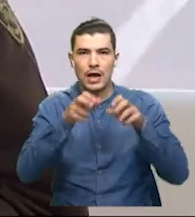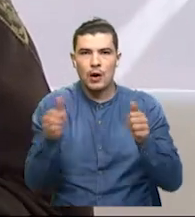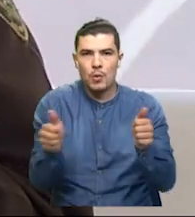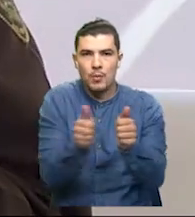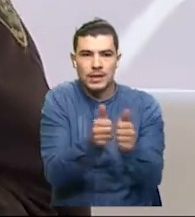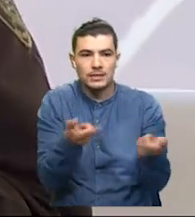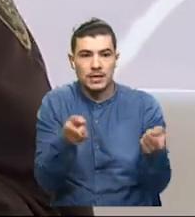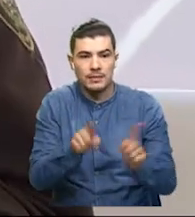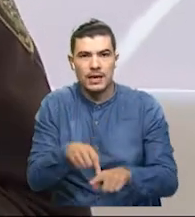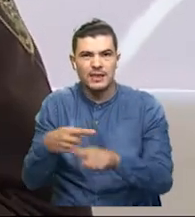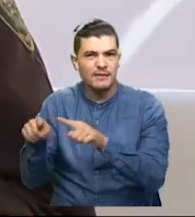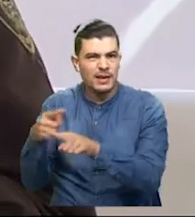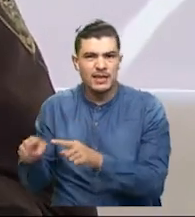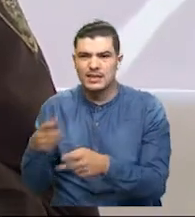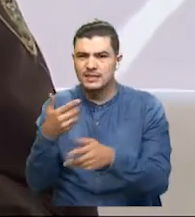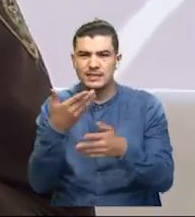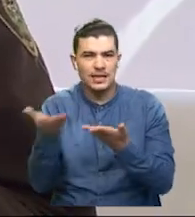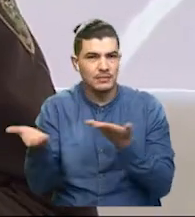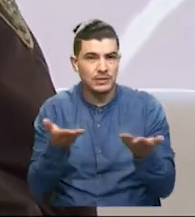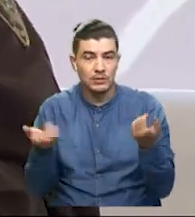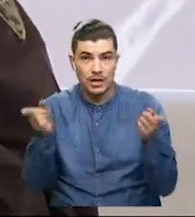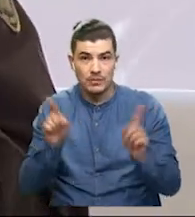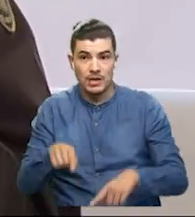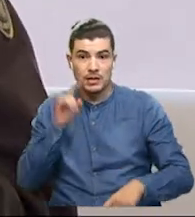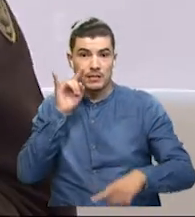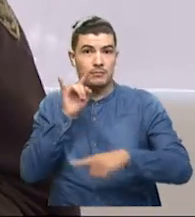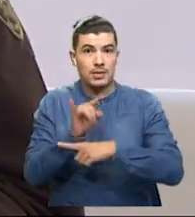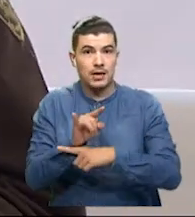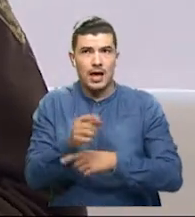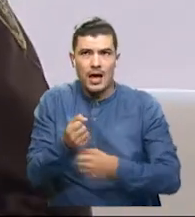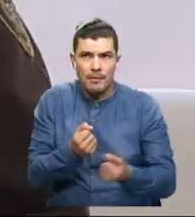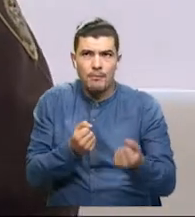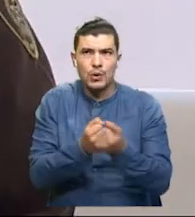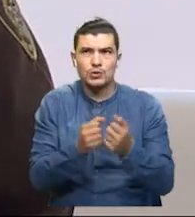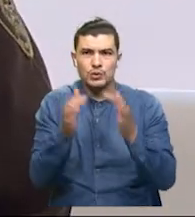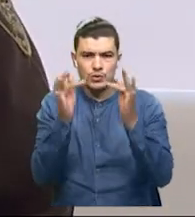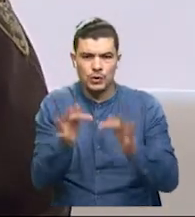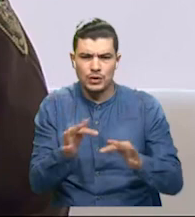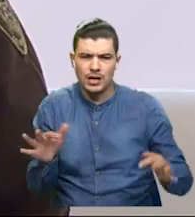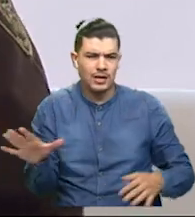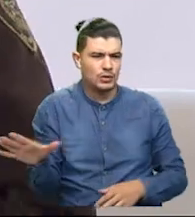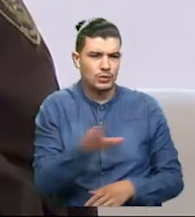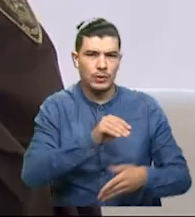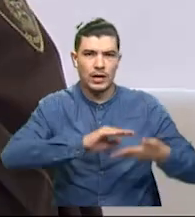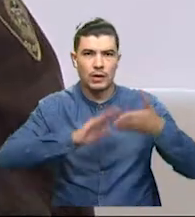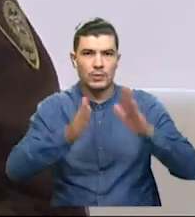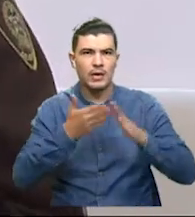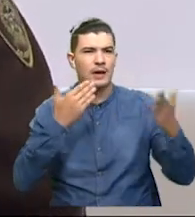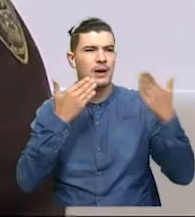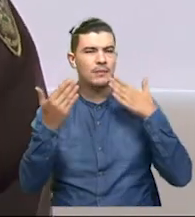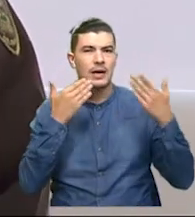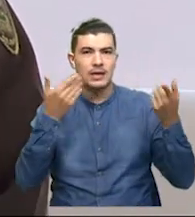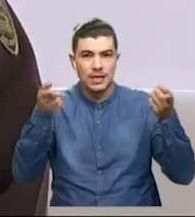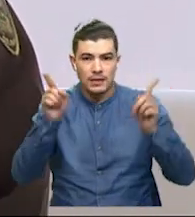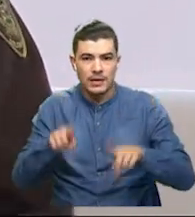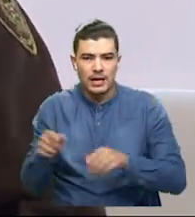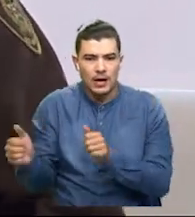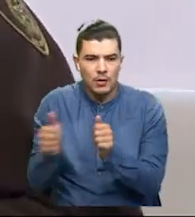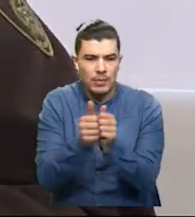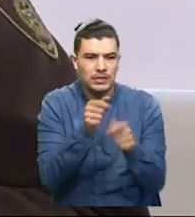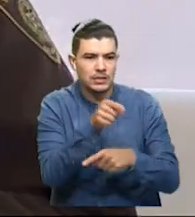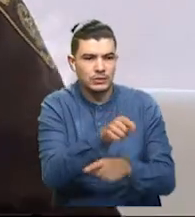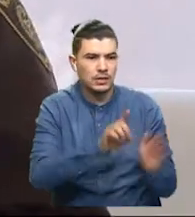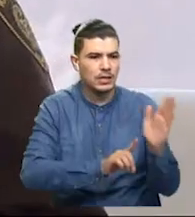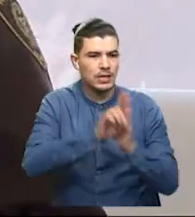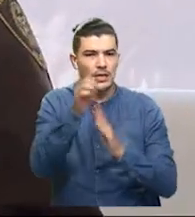brindando también otro servicio muy importante, y es la seguridad. Ese respaldo total a nuestras comunidades rurales, ese acompañamiento en su desarrollo,